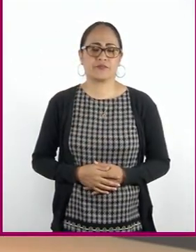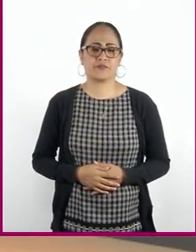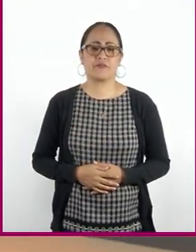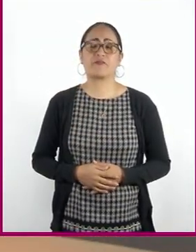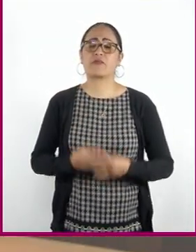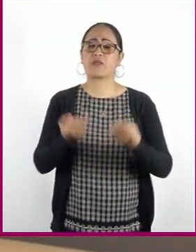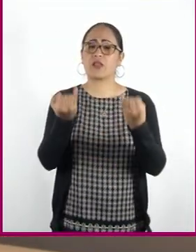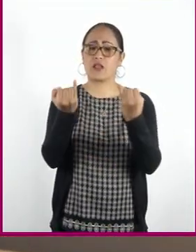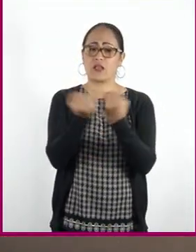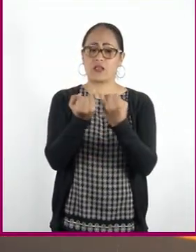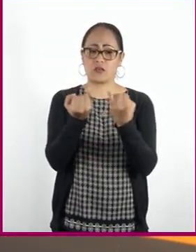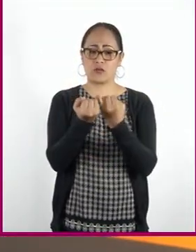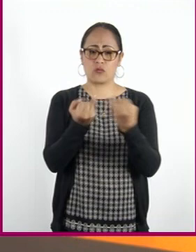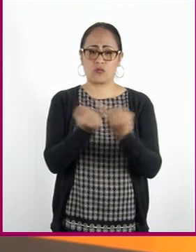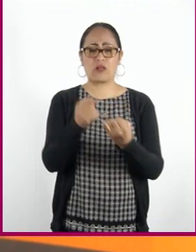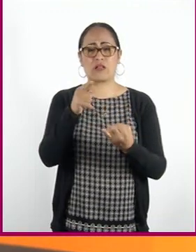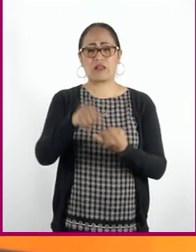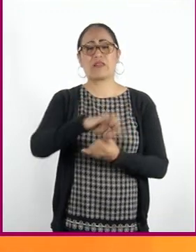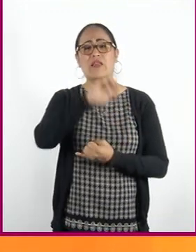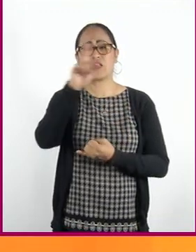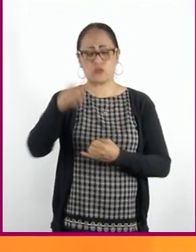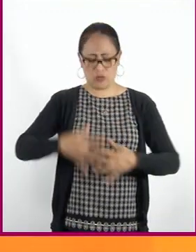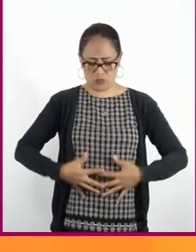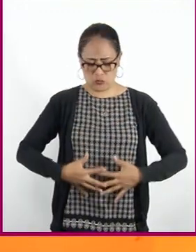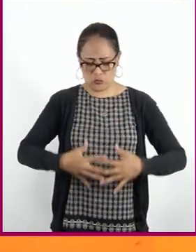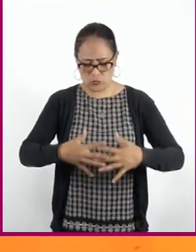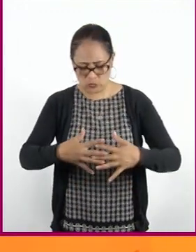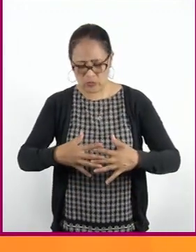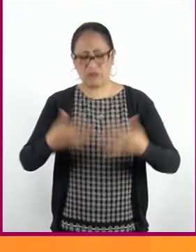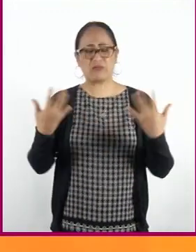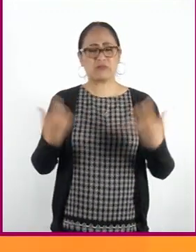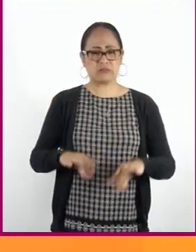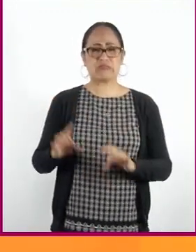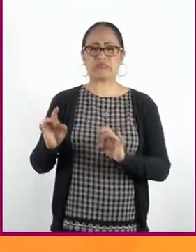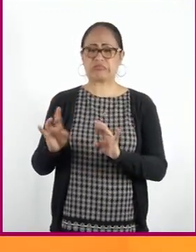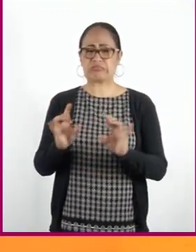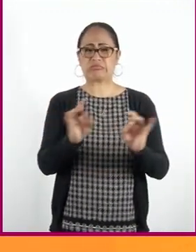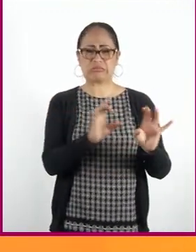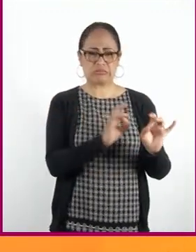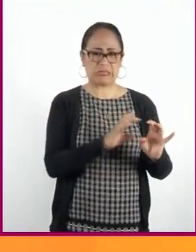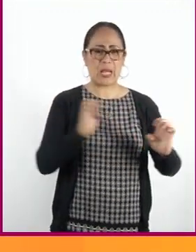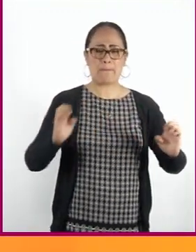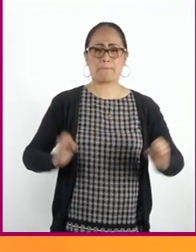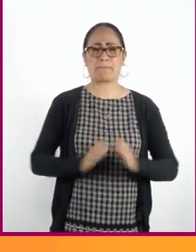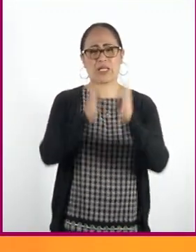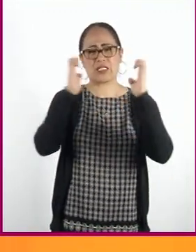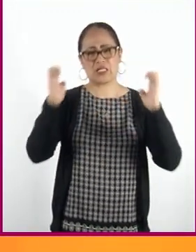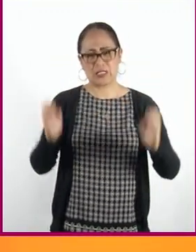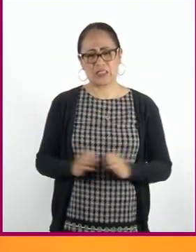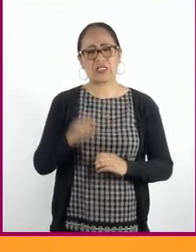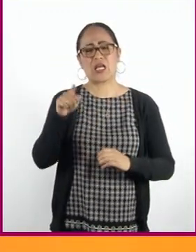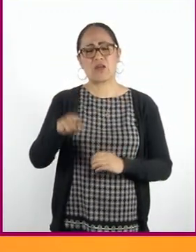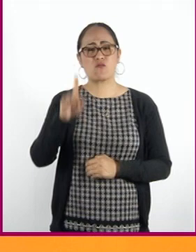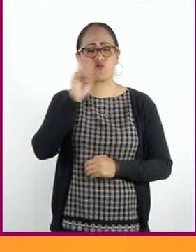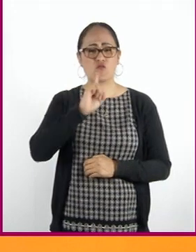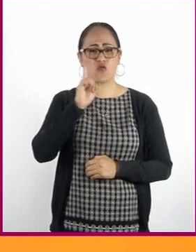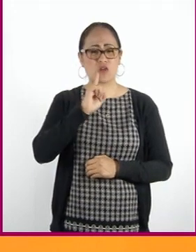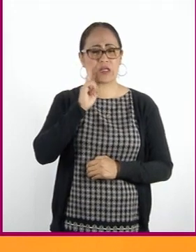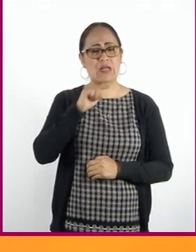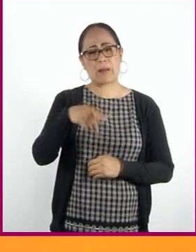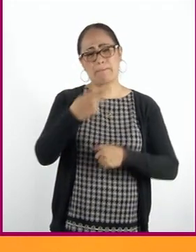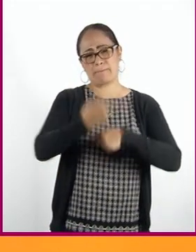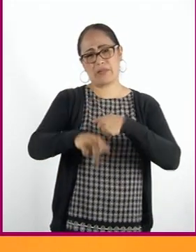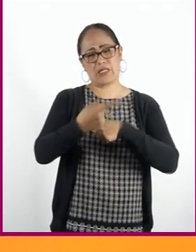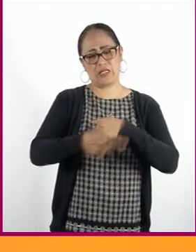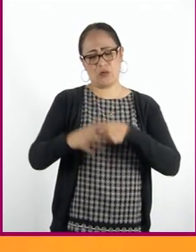Además, se puede presentar complicaciones durante el parto, que en un adolescente son muy peligrosas para su bebé y su